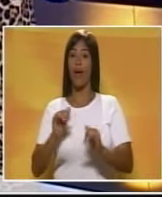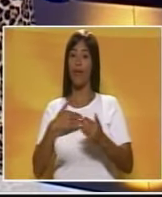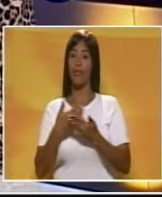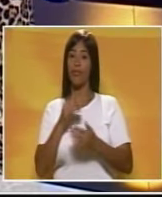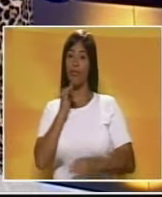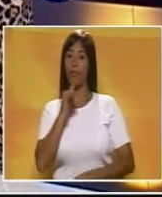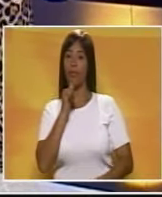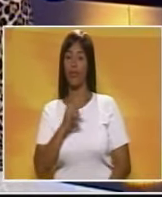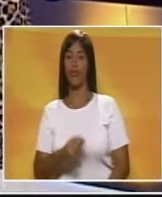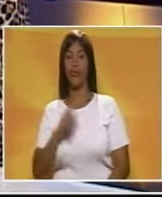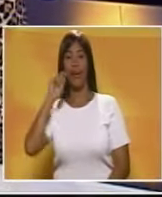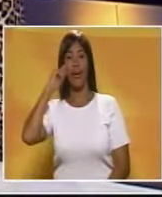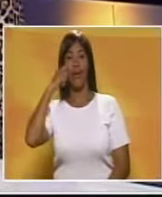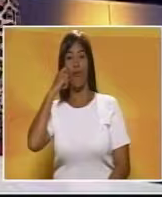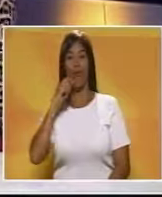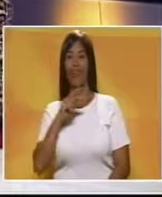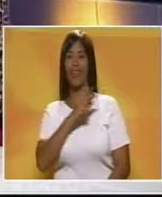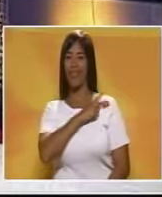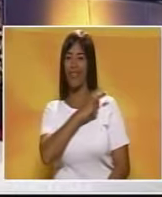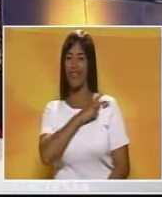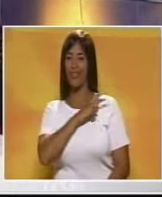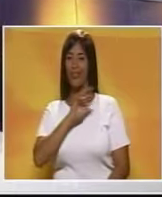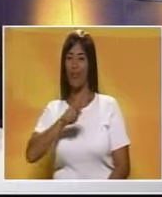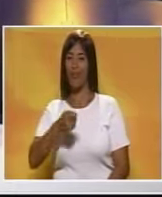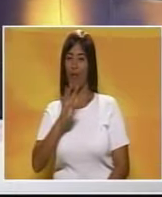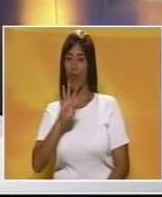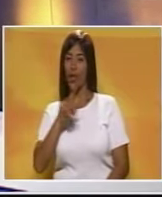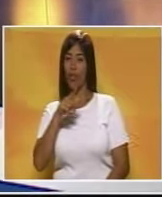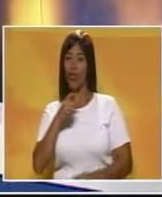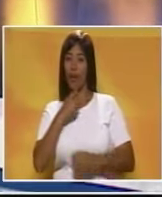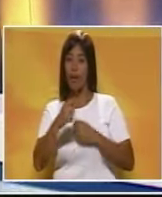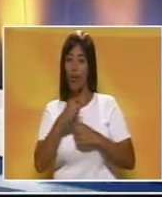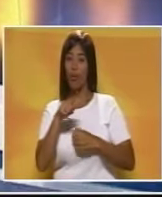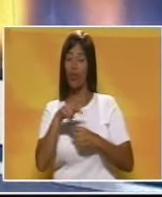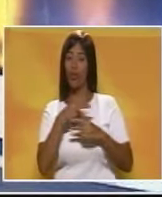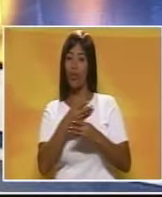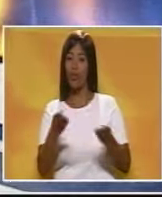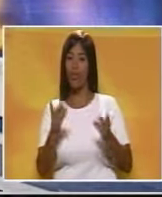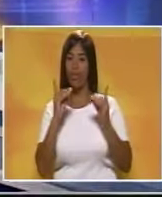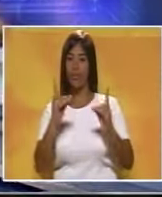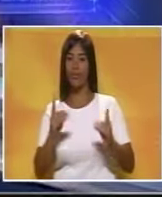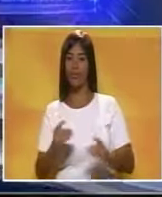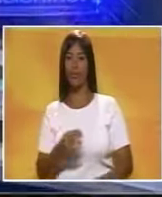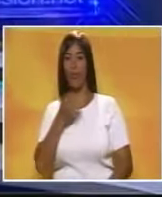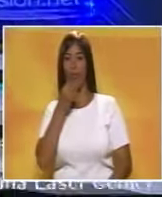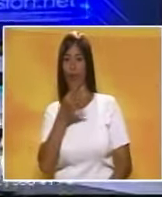emisión de Noticiero Venevisión. Recuerden, Noticiero Venevisión, Canal 4 reporta. Ustedes deciden. A todos, buenas tardes.